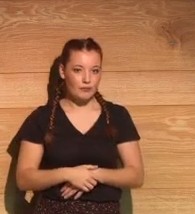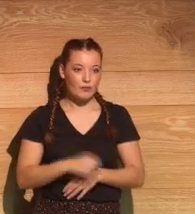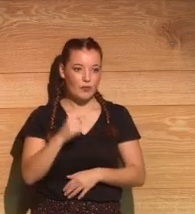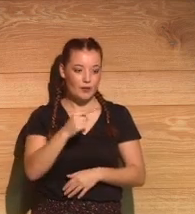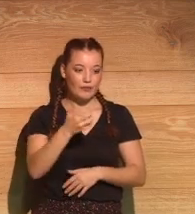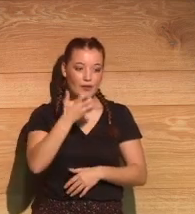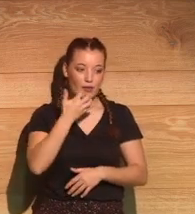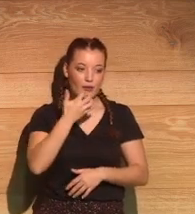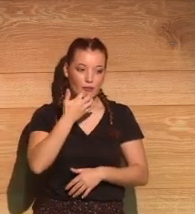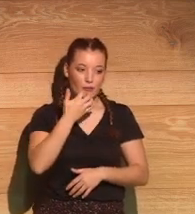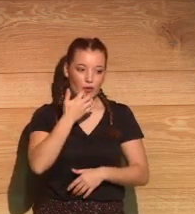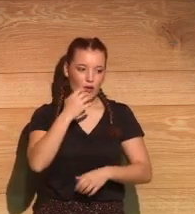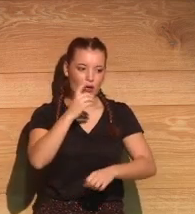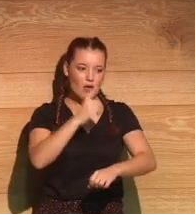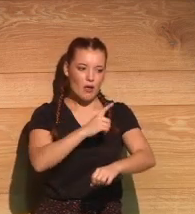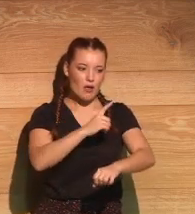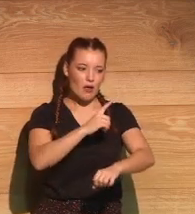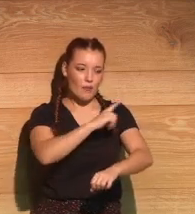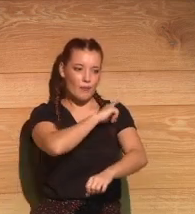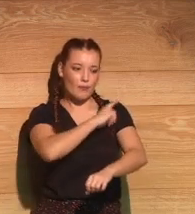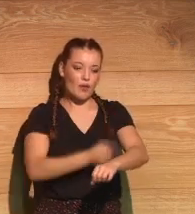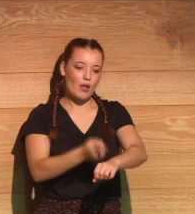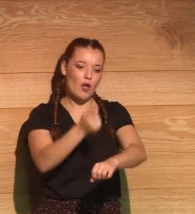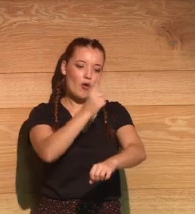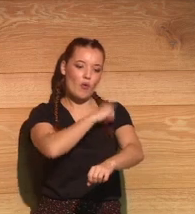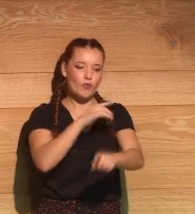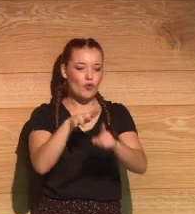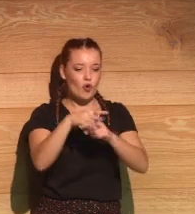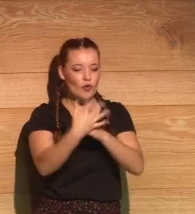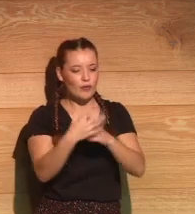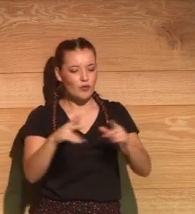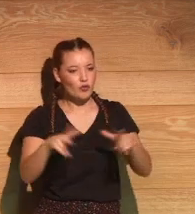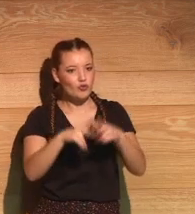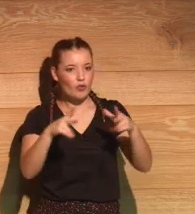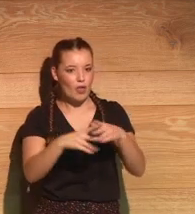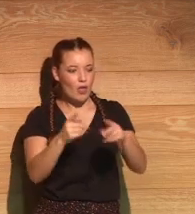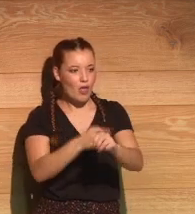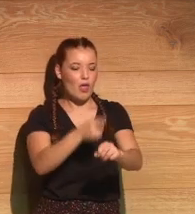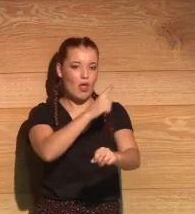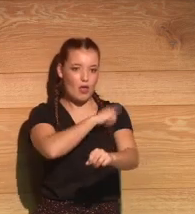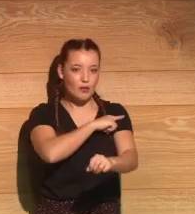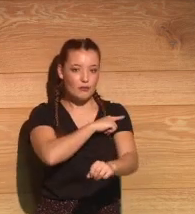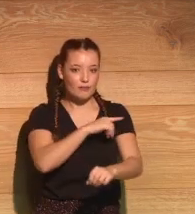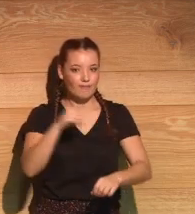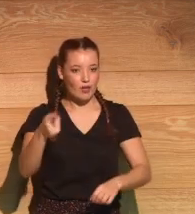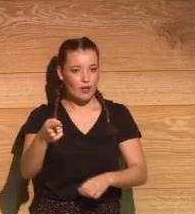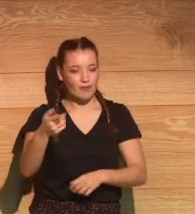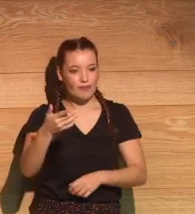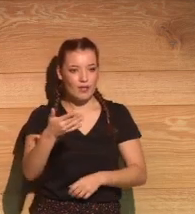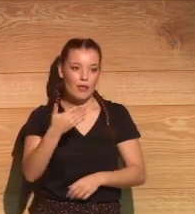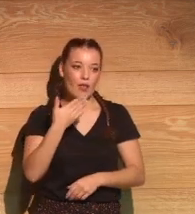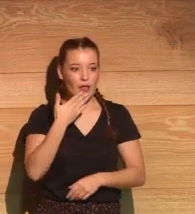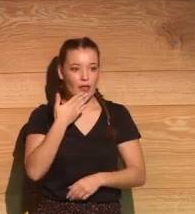contexto social convirtió más radicales posiciones que la había mantenido desde siempre, y que murió con 90 y tantos